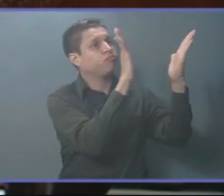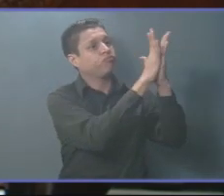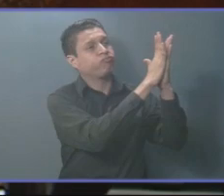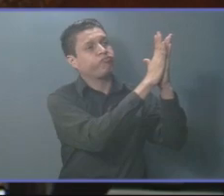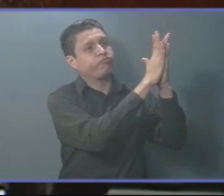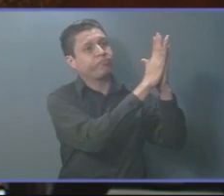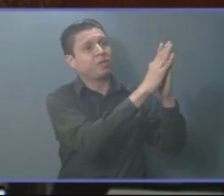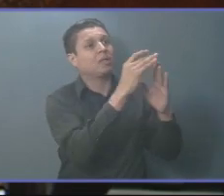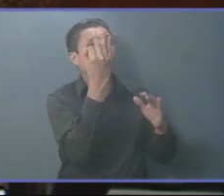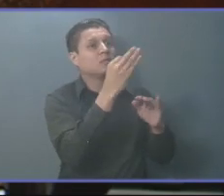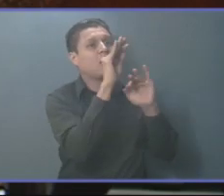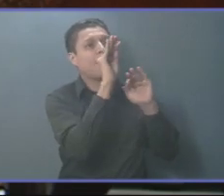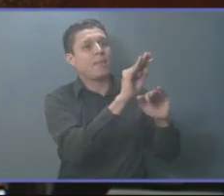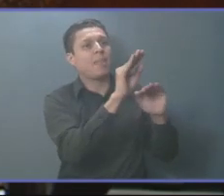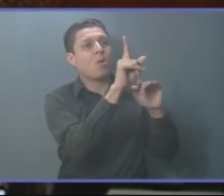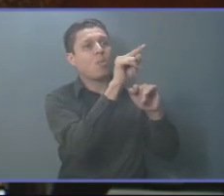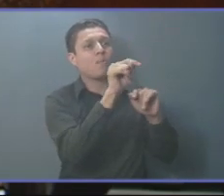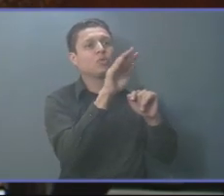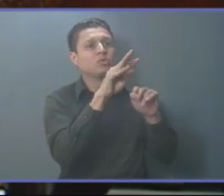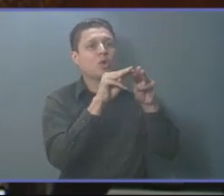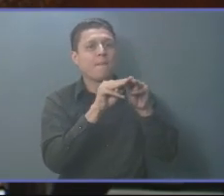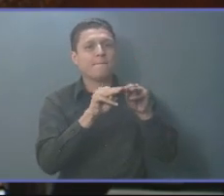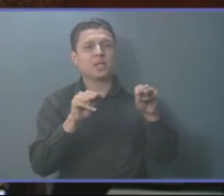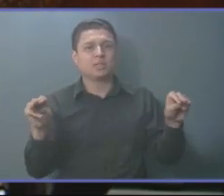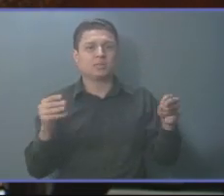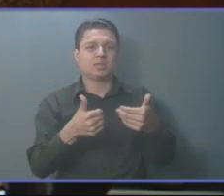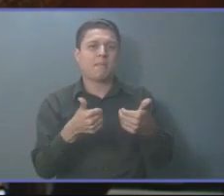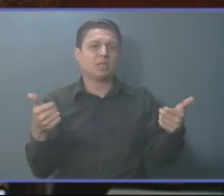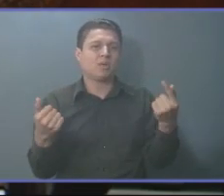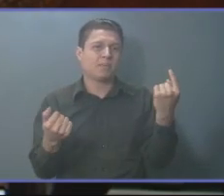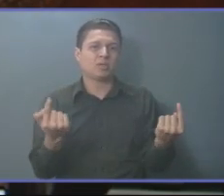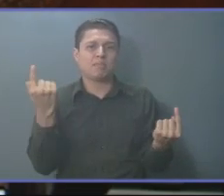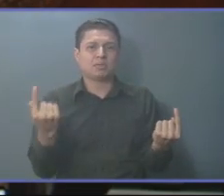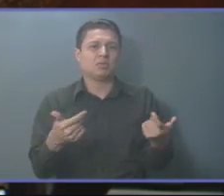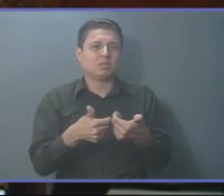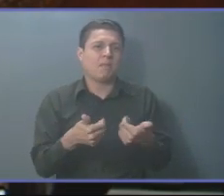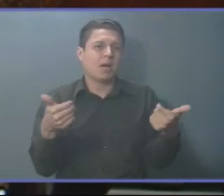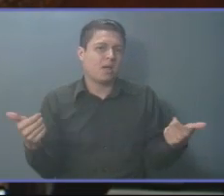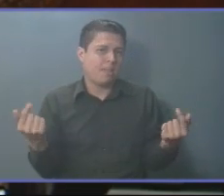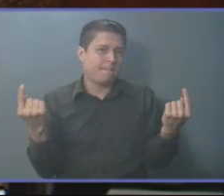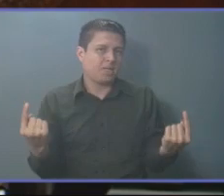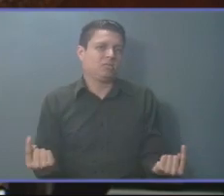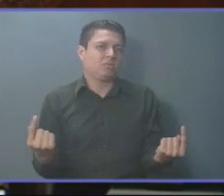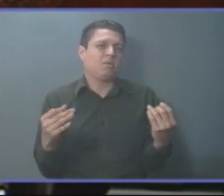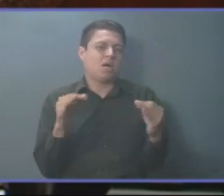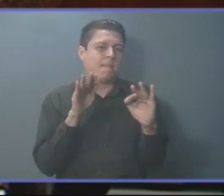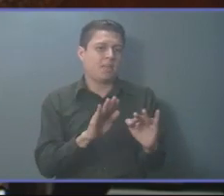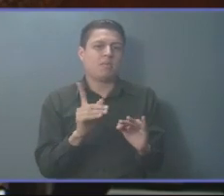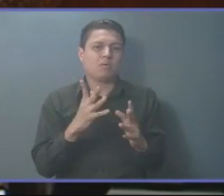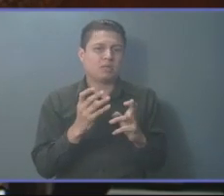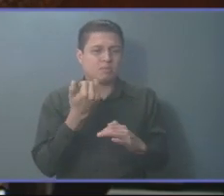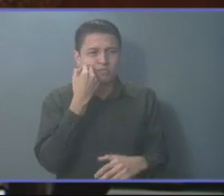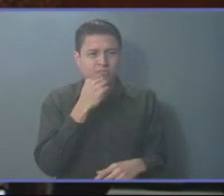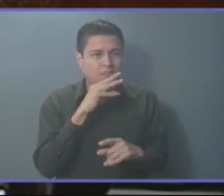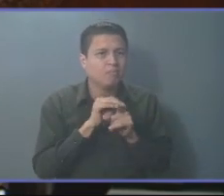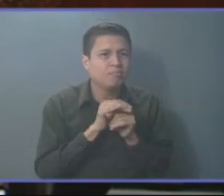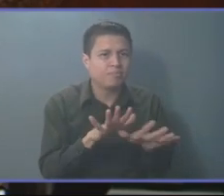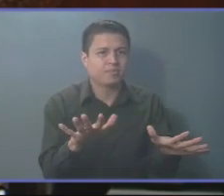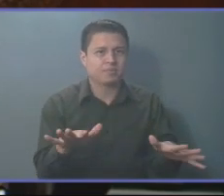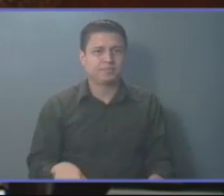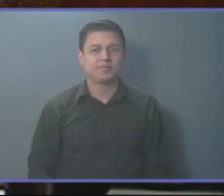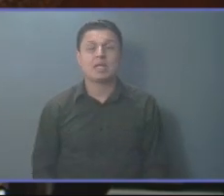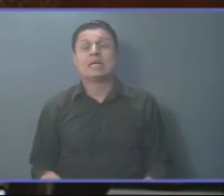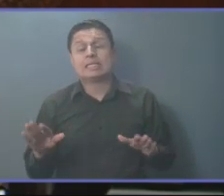aforo máximo permitido. 3. En los lugares de trabajo cuya infraestructura no permite establecer